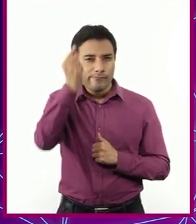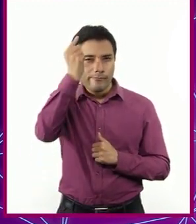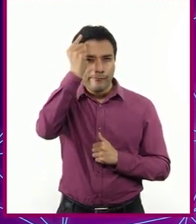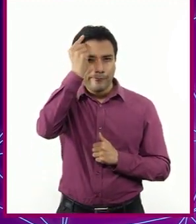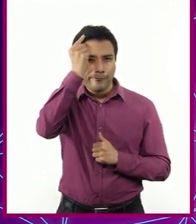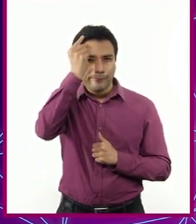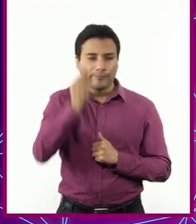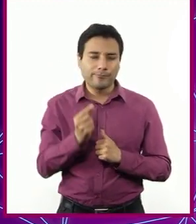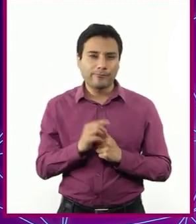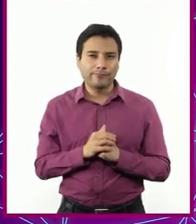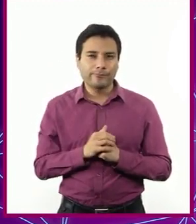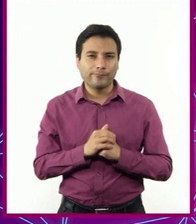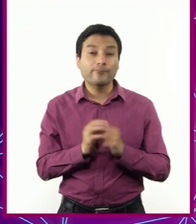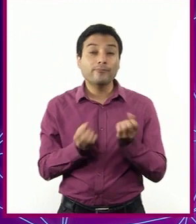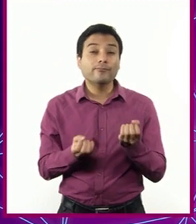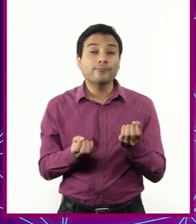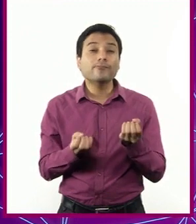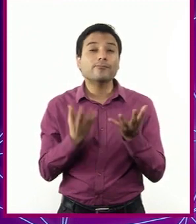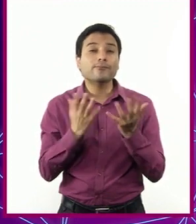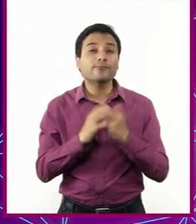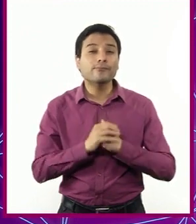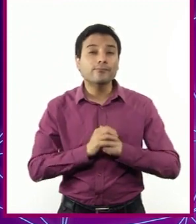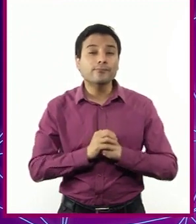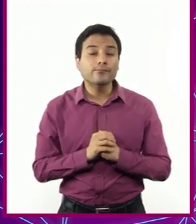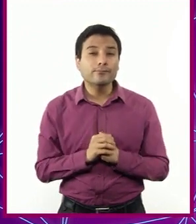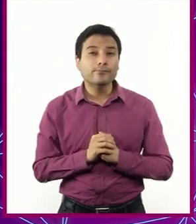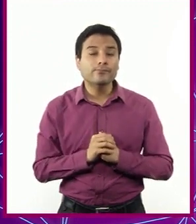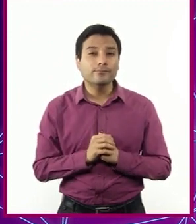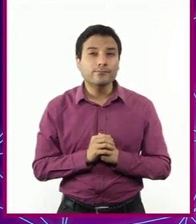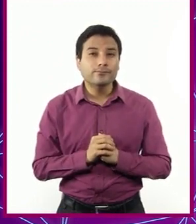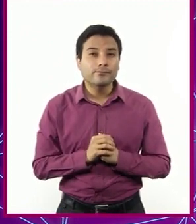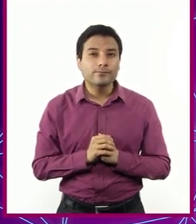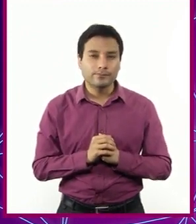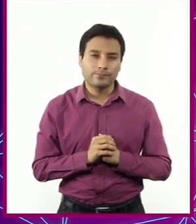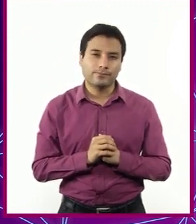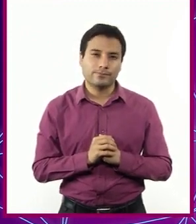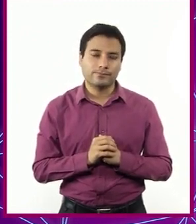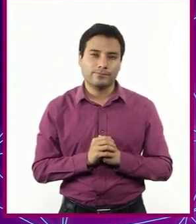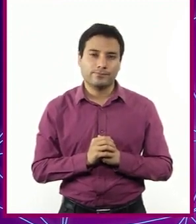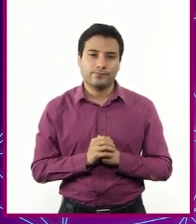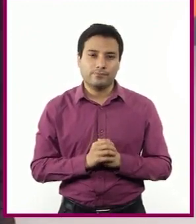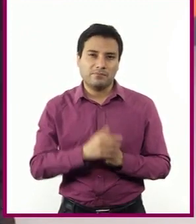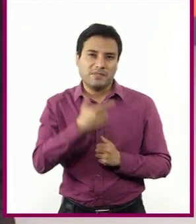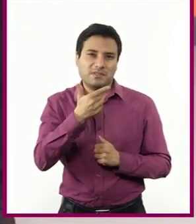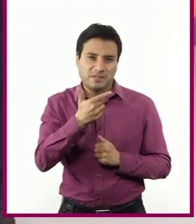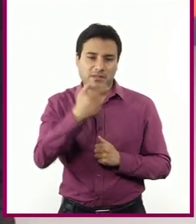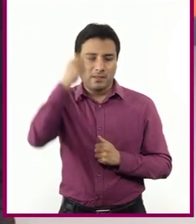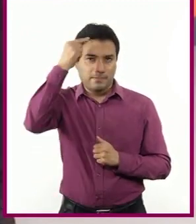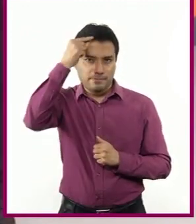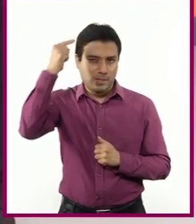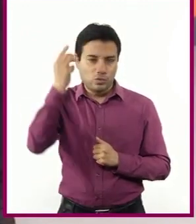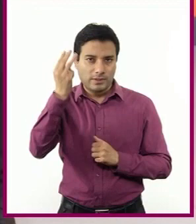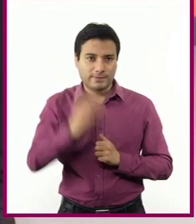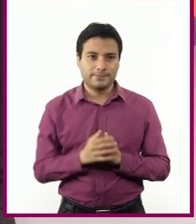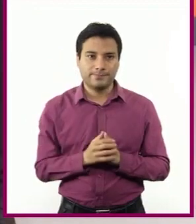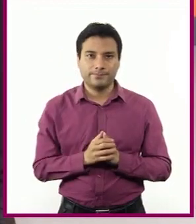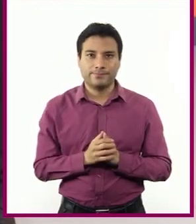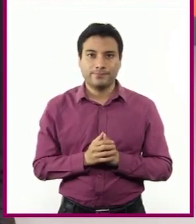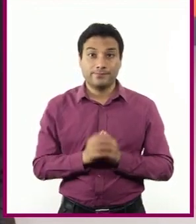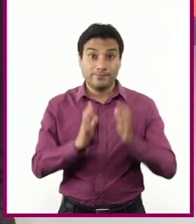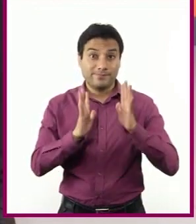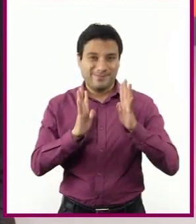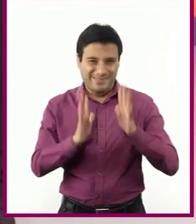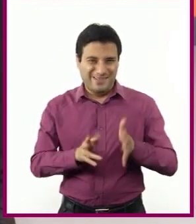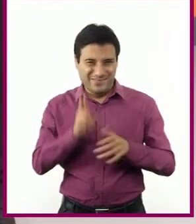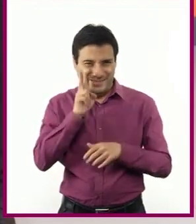negativo o 7 a la menos 3, como comúnmente se nombra. De acuerdo con lo que hemos visto, ¿cuál